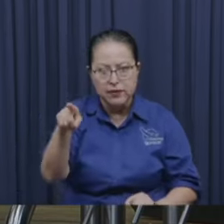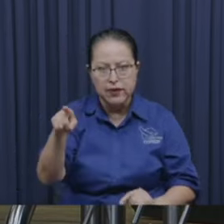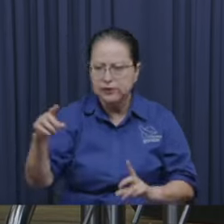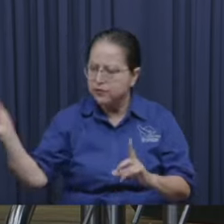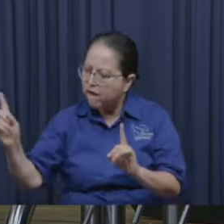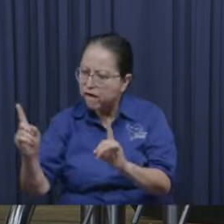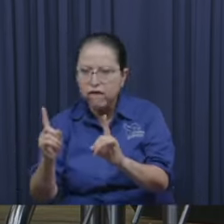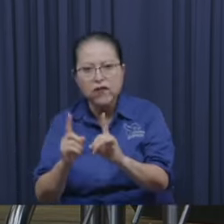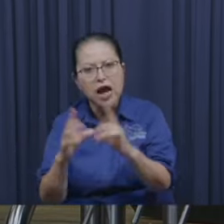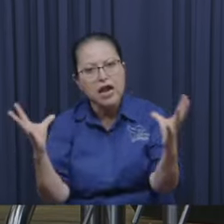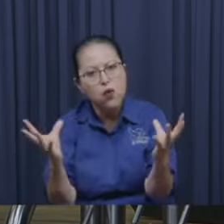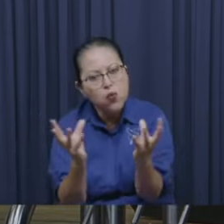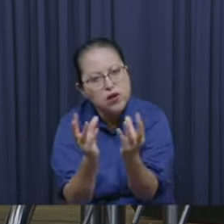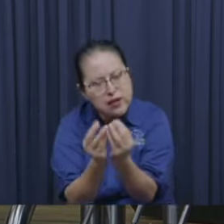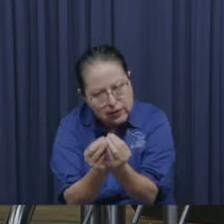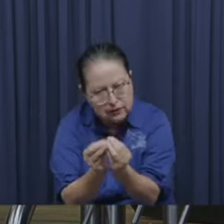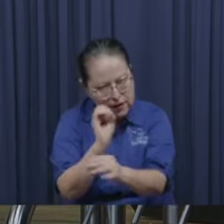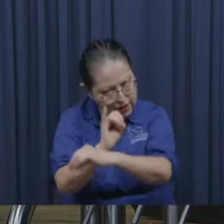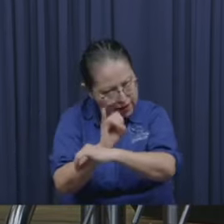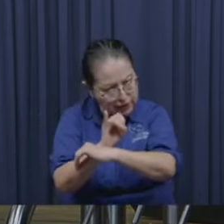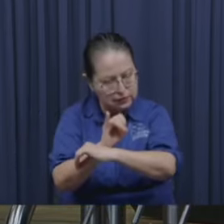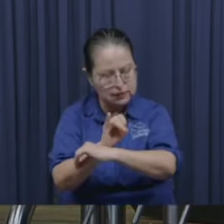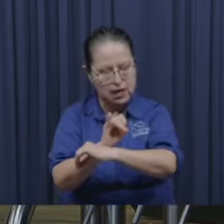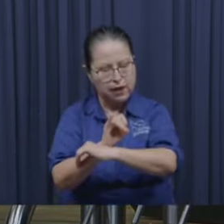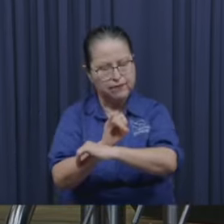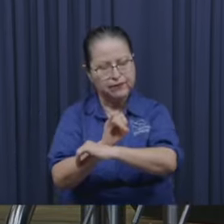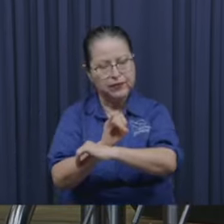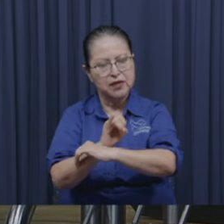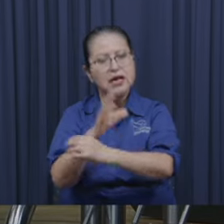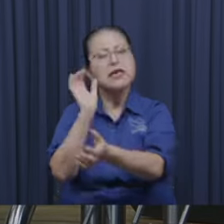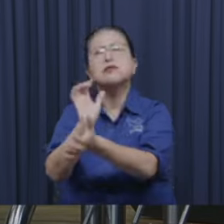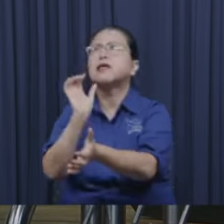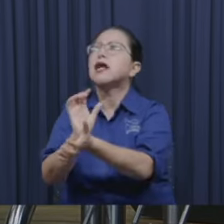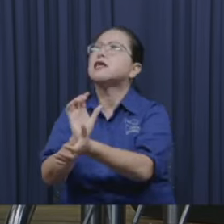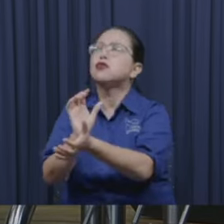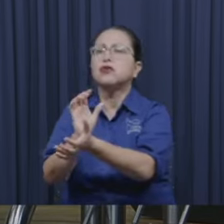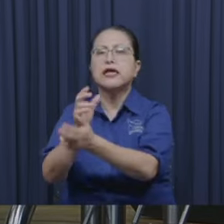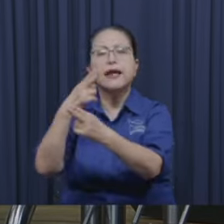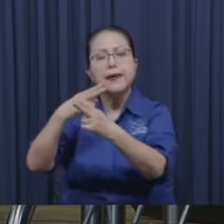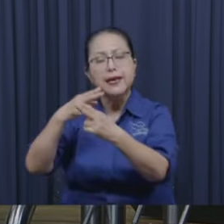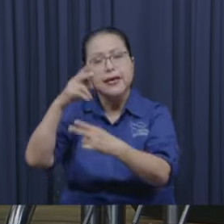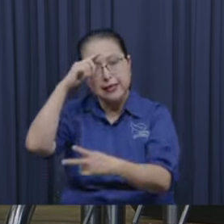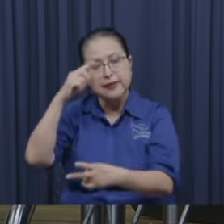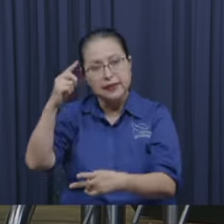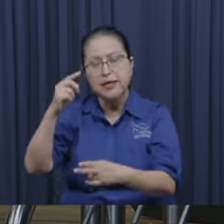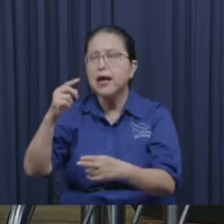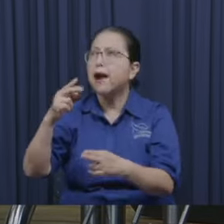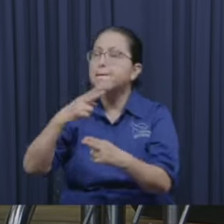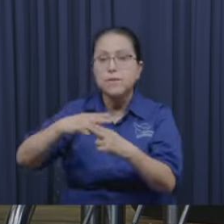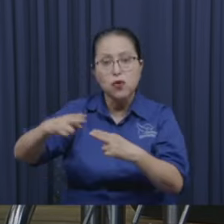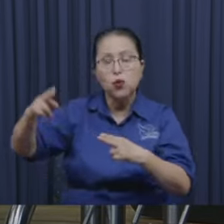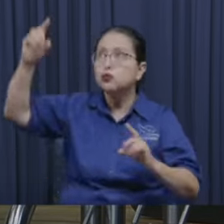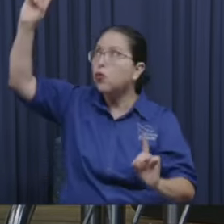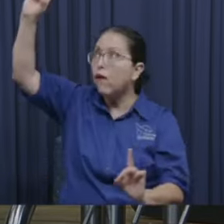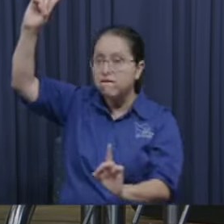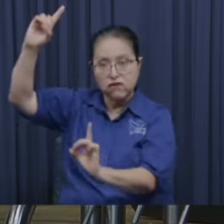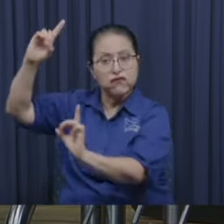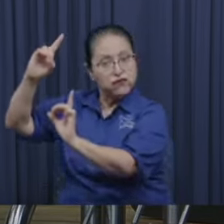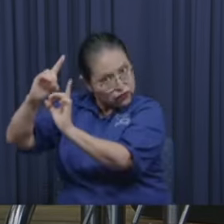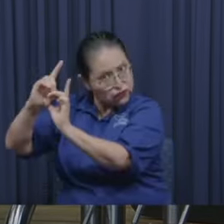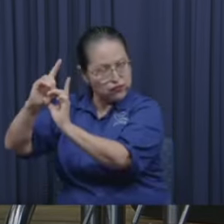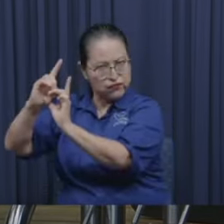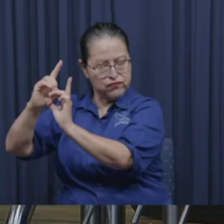costumbre sobre todo sabiendo que aquel día se acerca o sea se acerca ese día